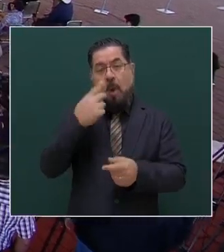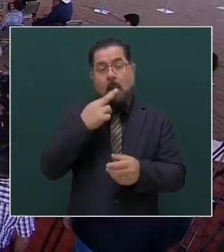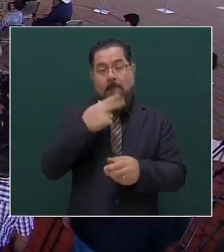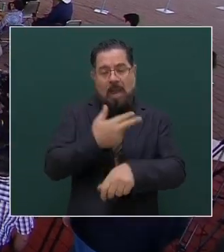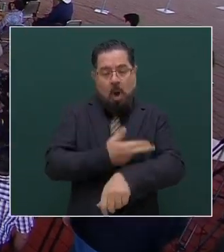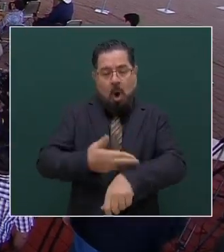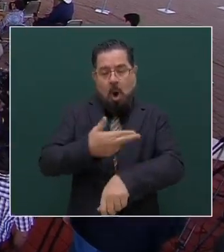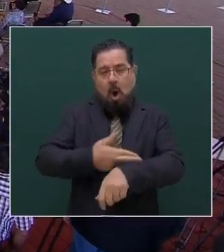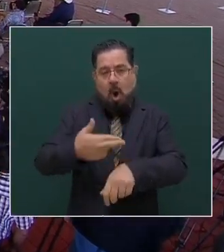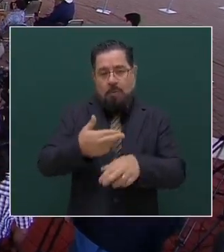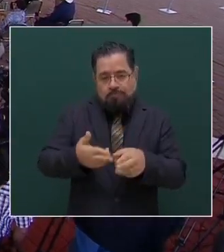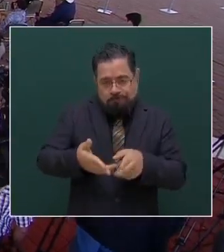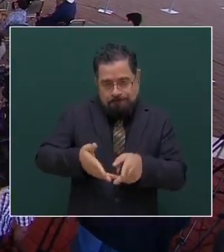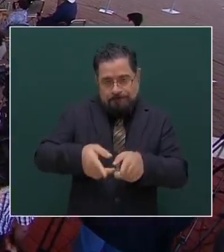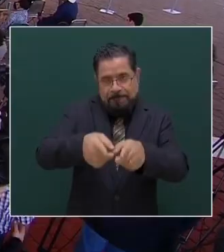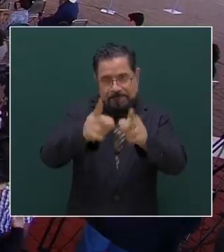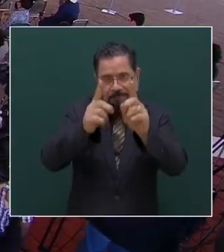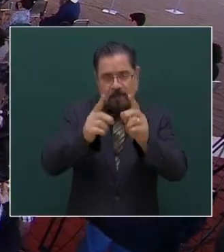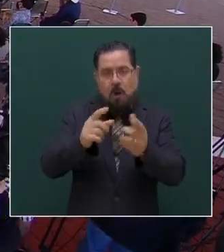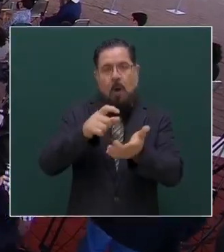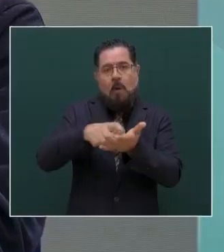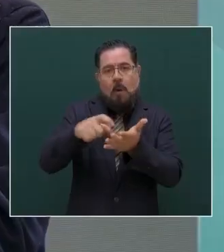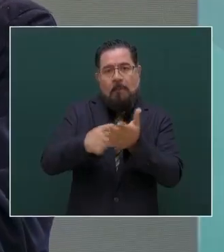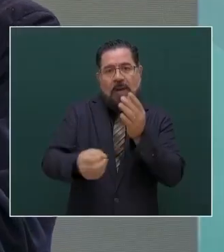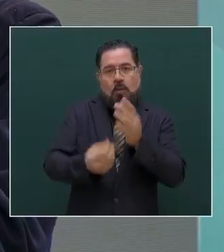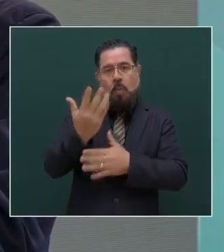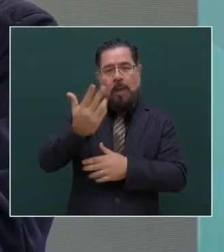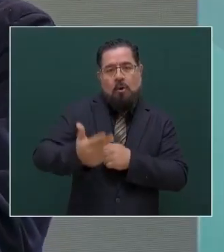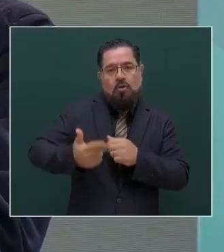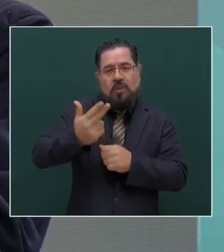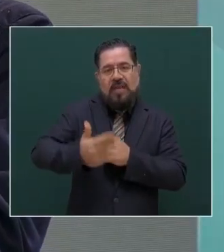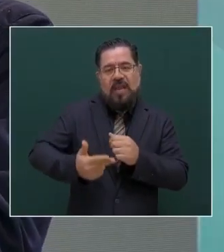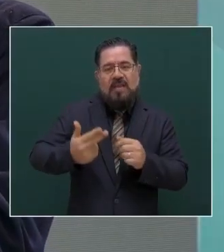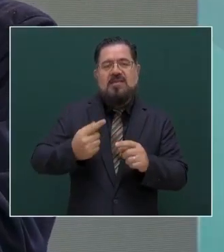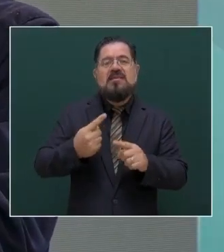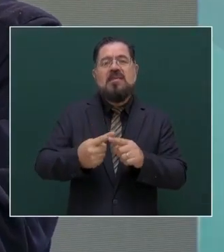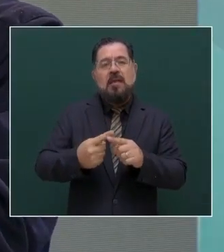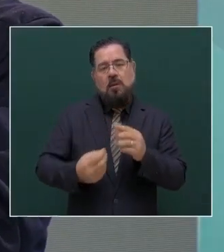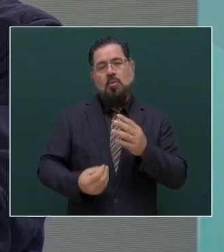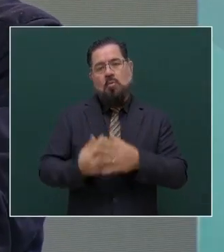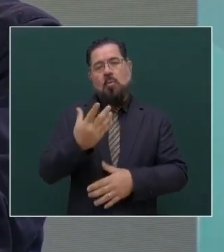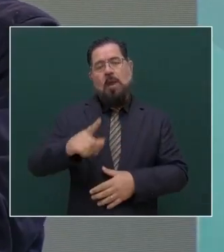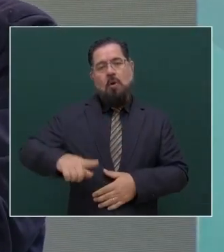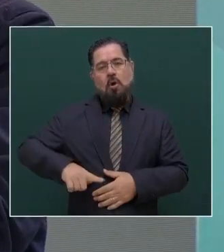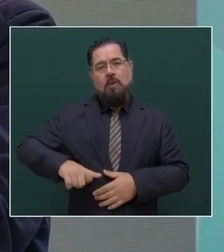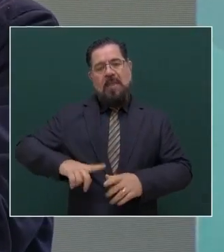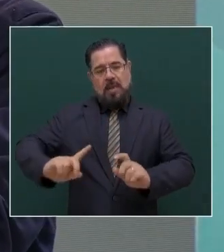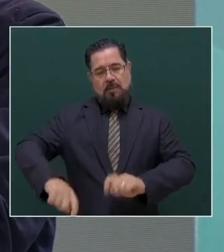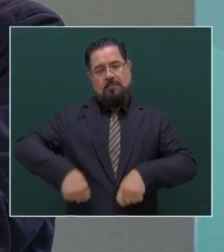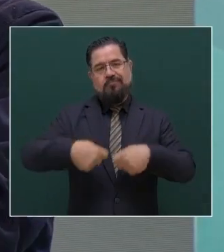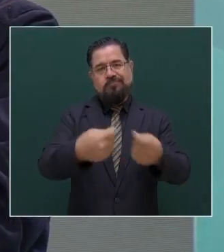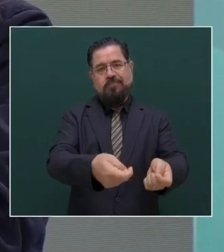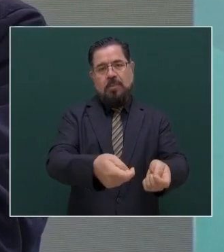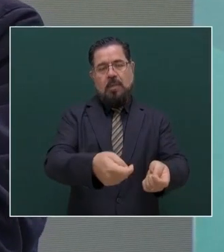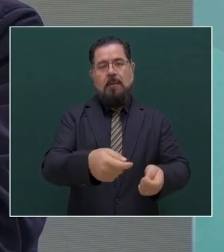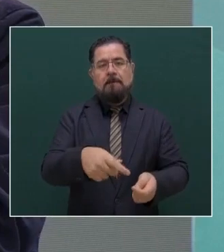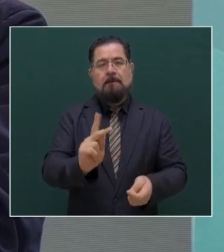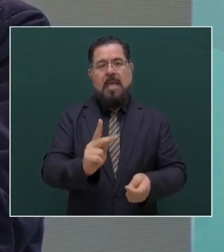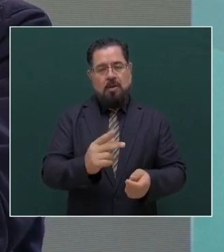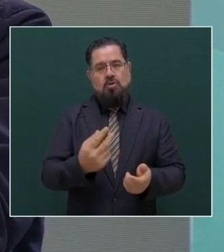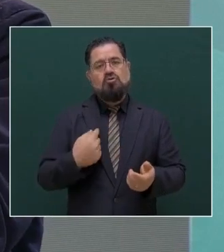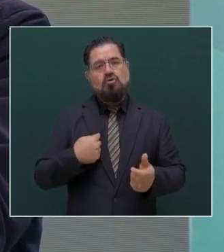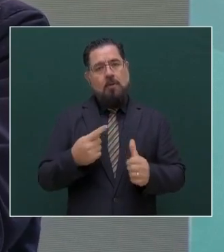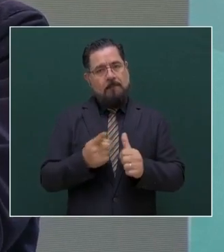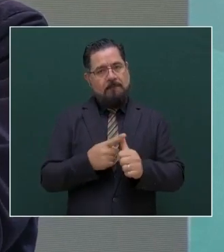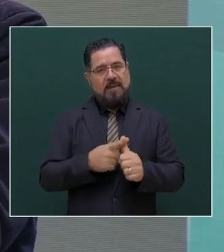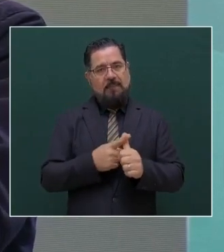la compra de los trenes, eso va a quedar para el nuevo gobierno, pero sí voy a dejar ya legalizado,